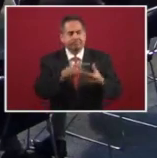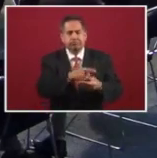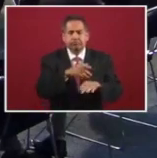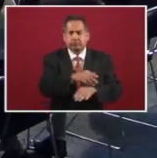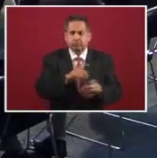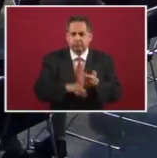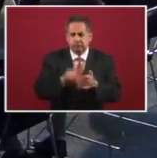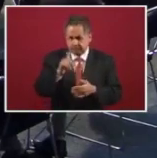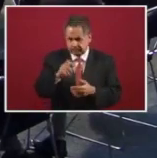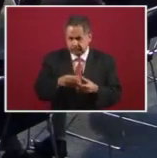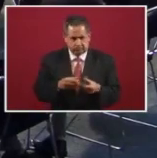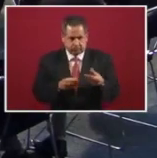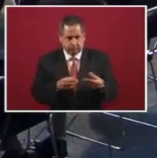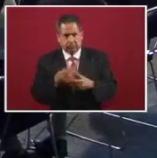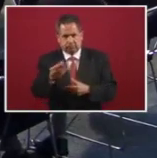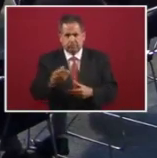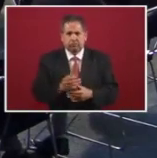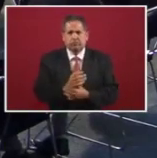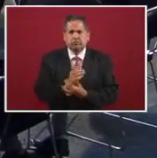agua.